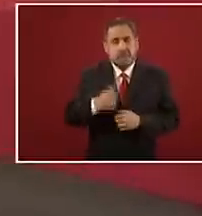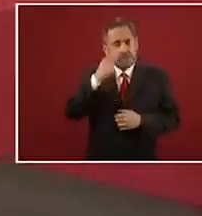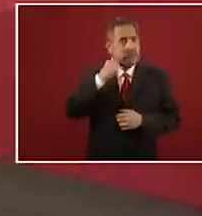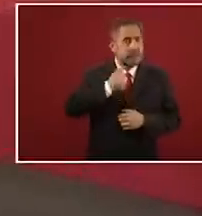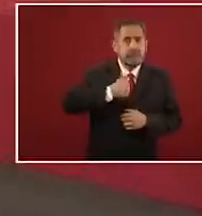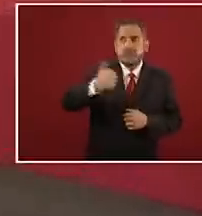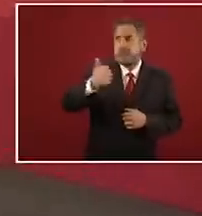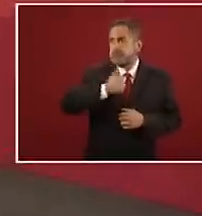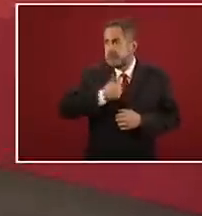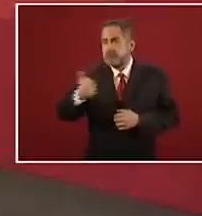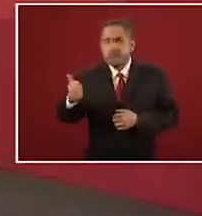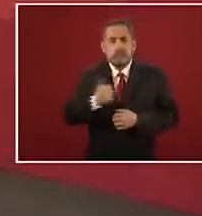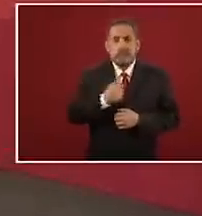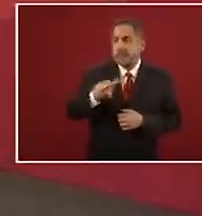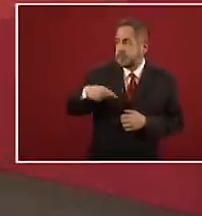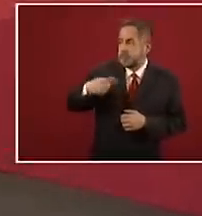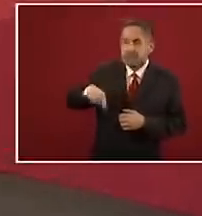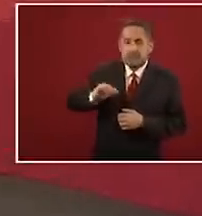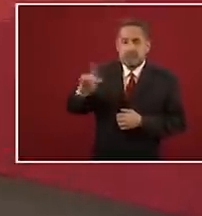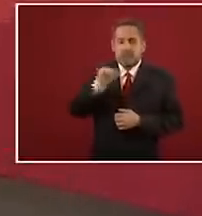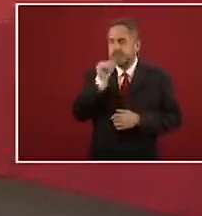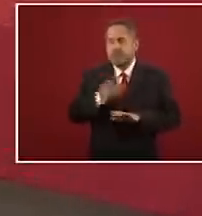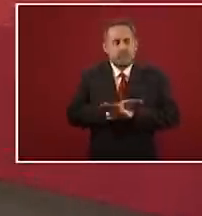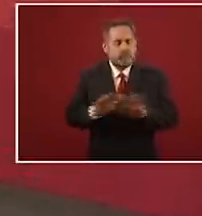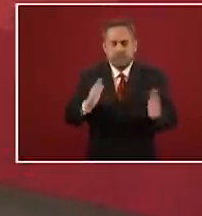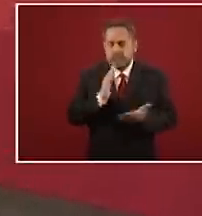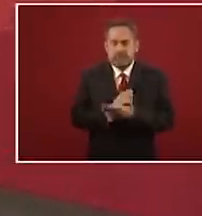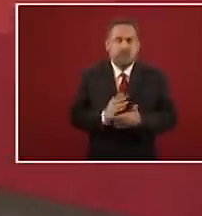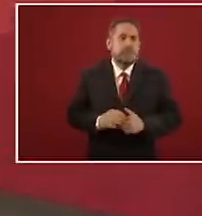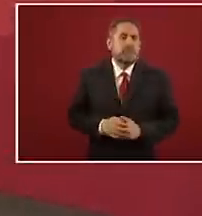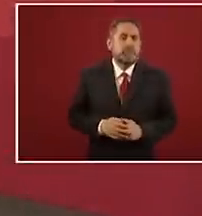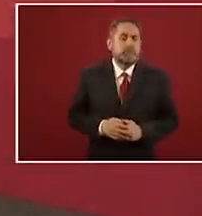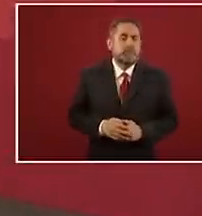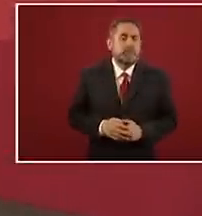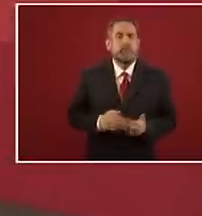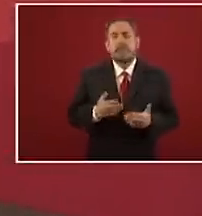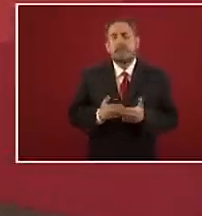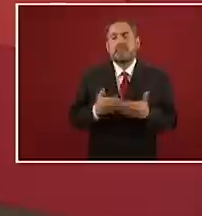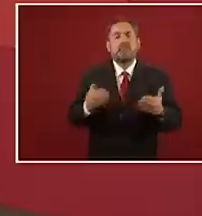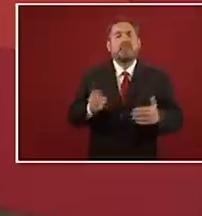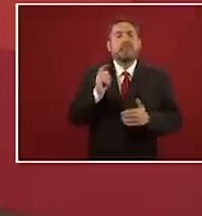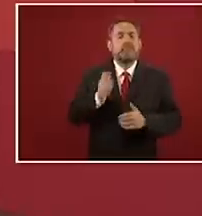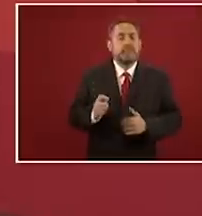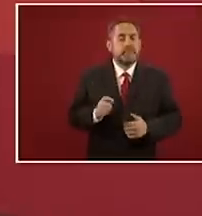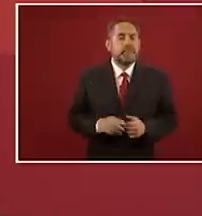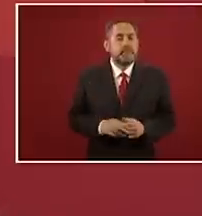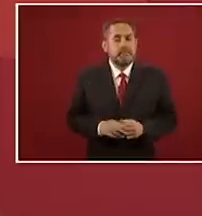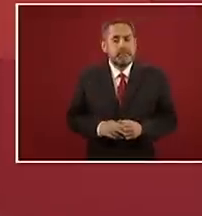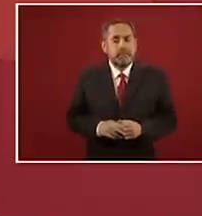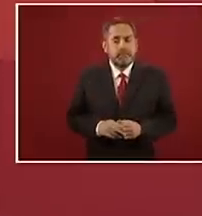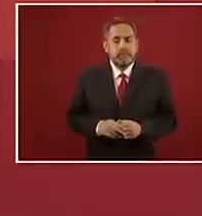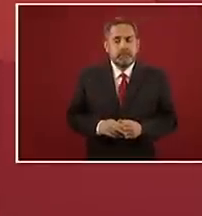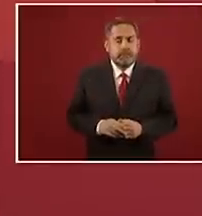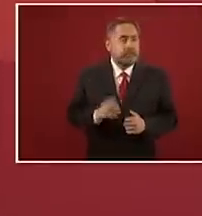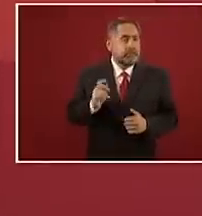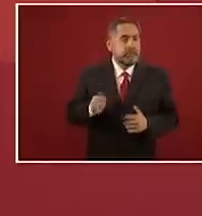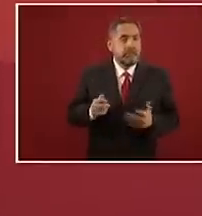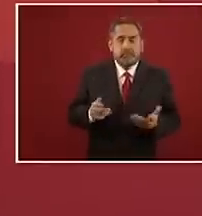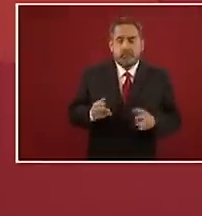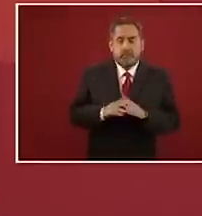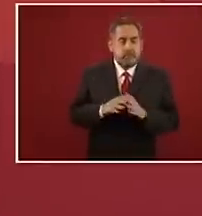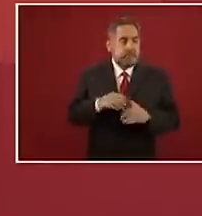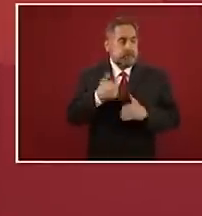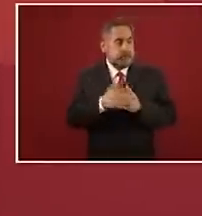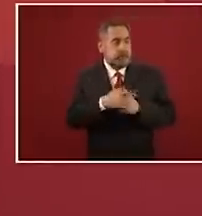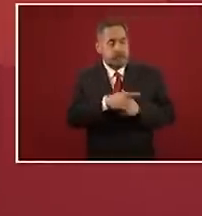de servidores públicos. Entonces, vamos ahora a que se